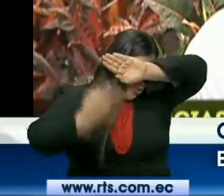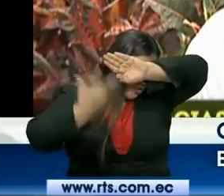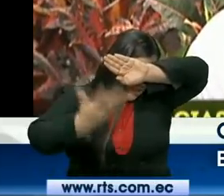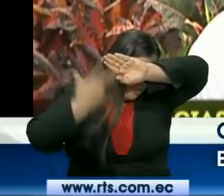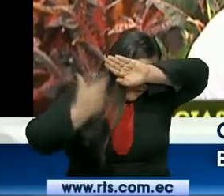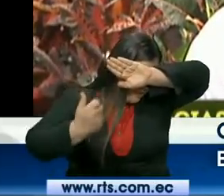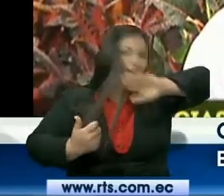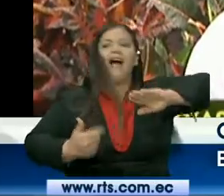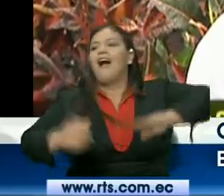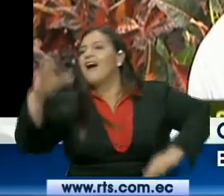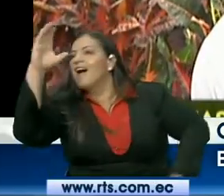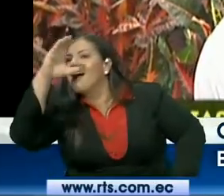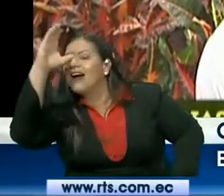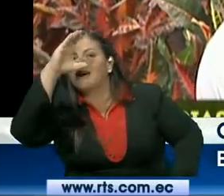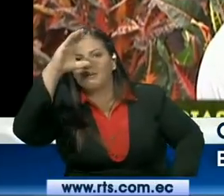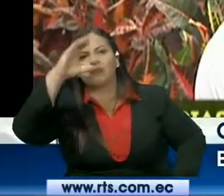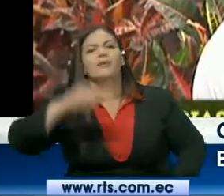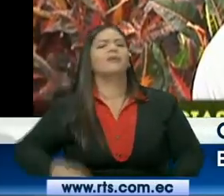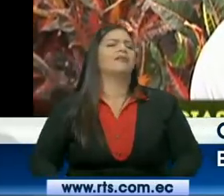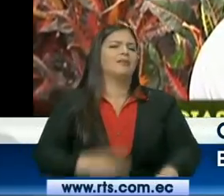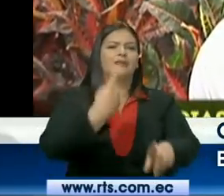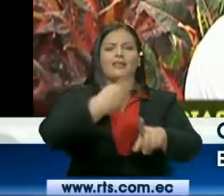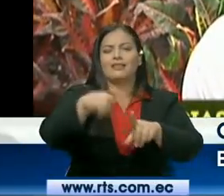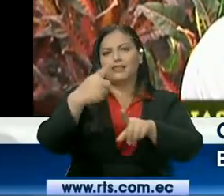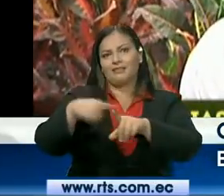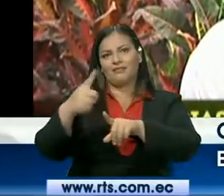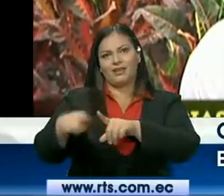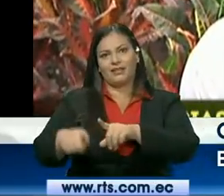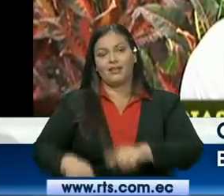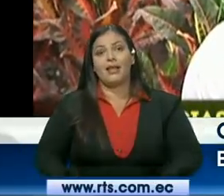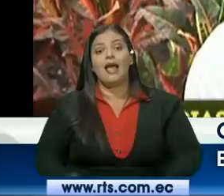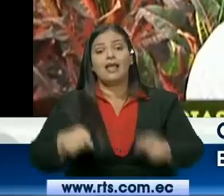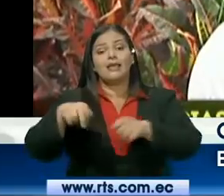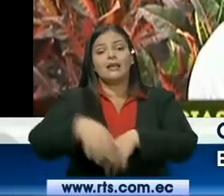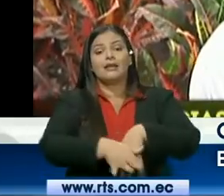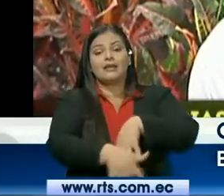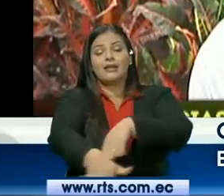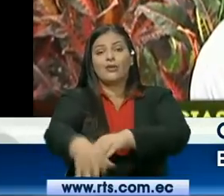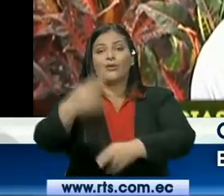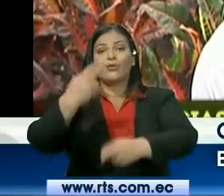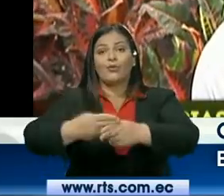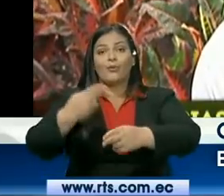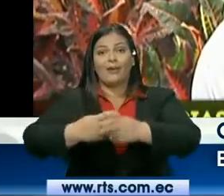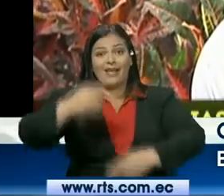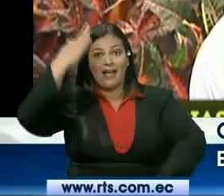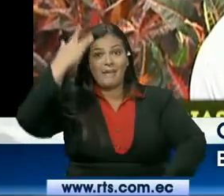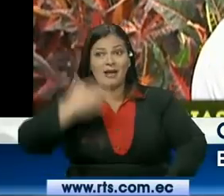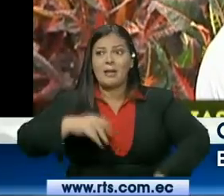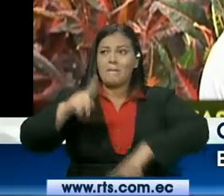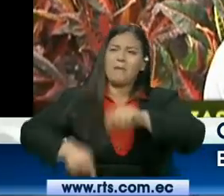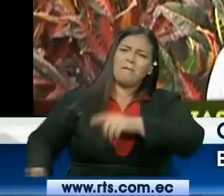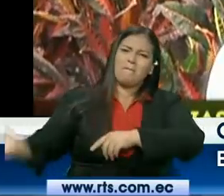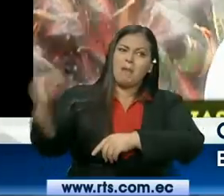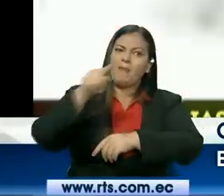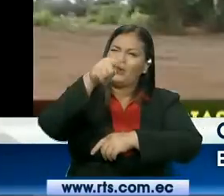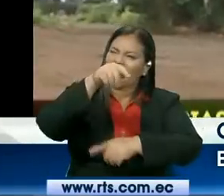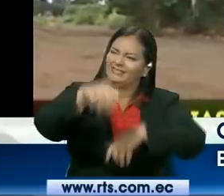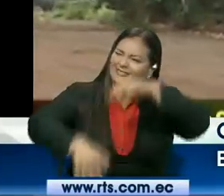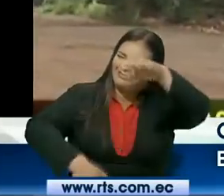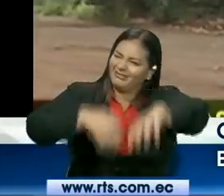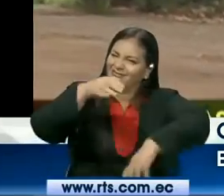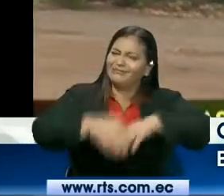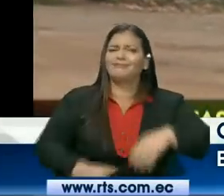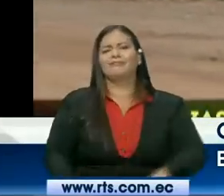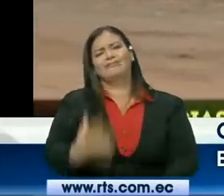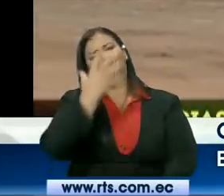gran tiempo, pues, bañándonos en el río Los Amarillos, donde con todos mis amigos, pues, tuvimos una infancia muy bonita. Nosotros,